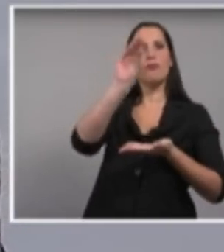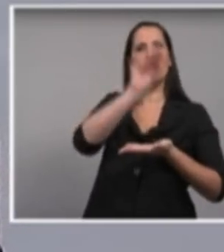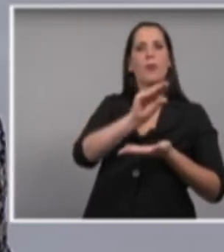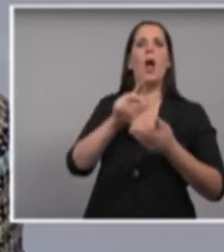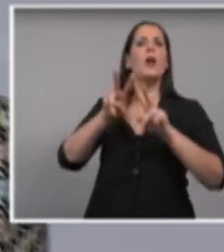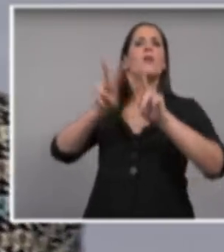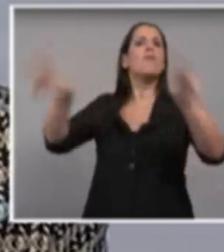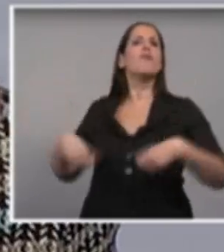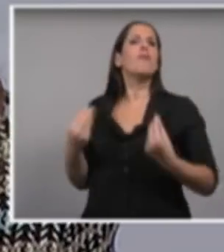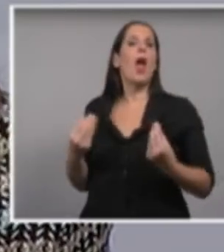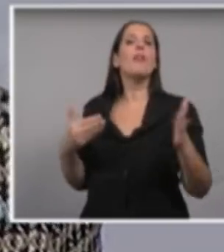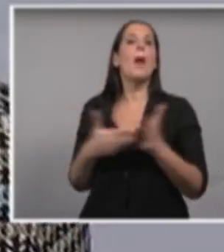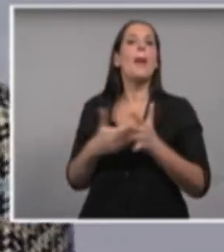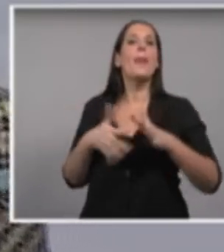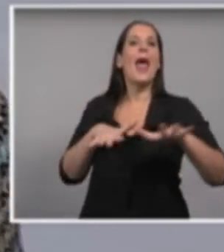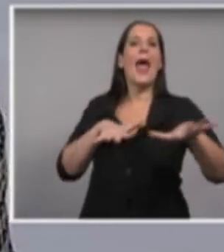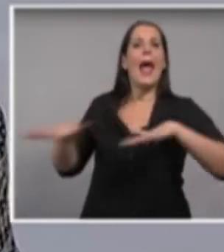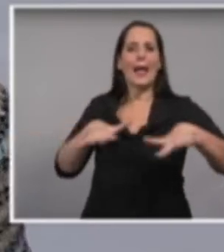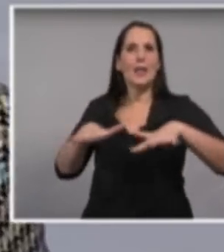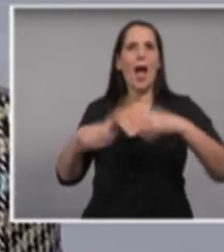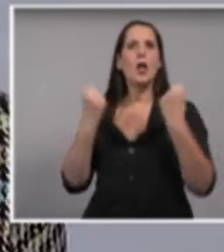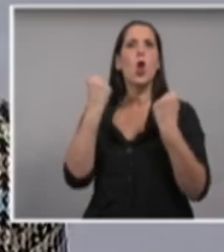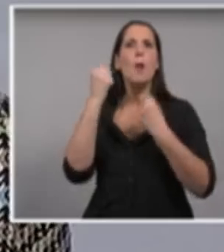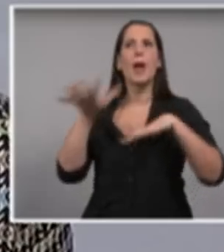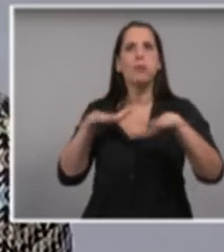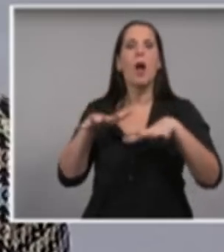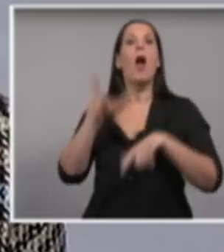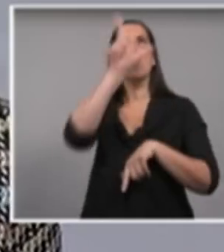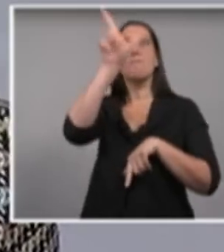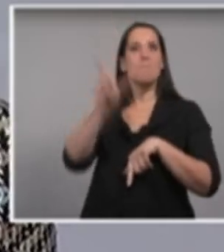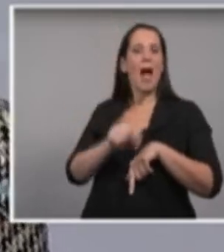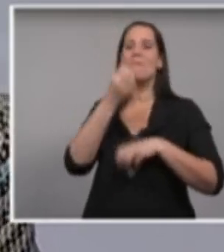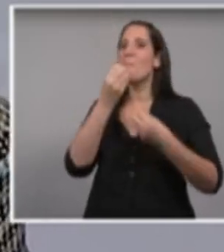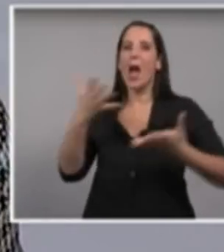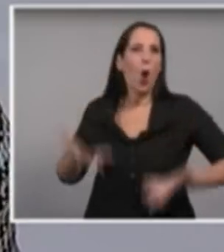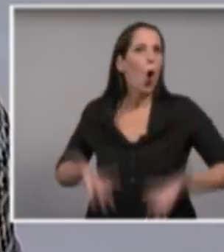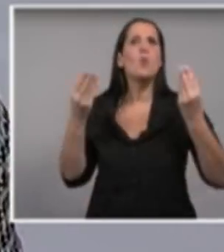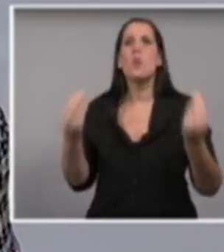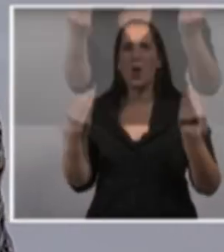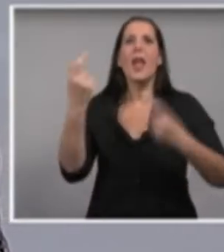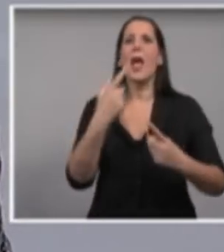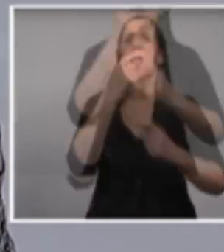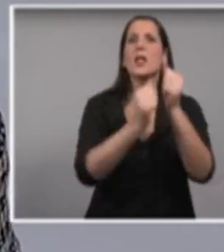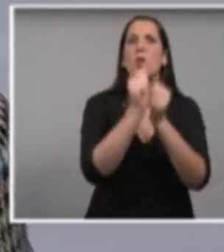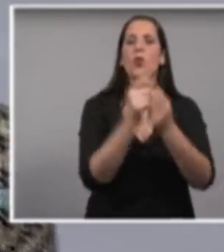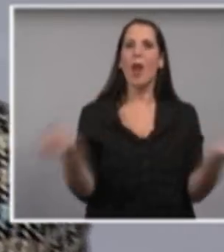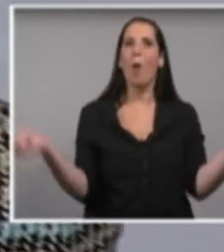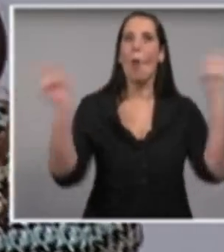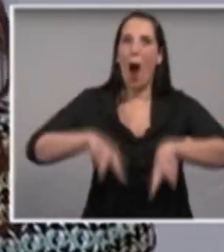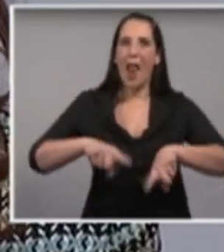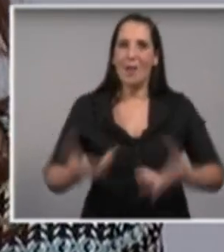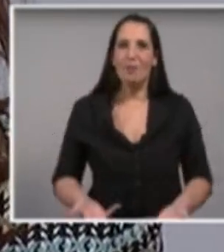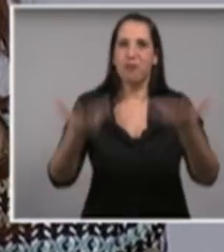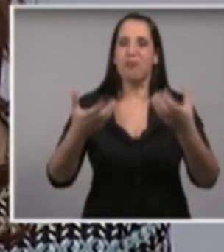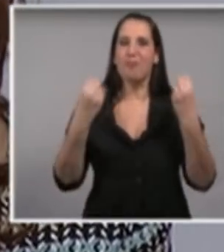económica. Y el país ha crecido porque nos hemos reindustrializado, argentinos. Hemos